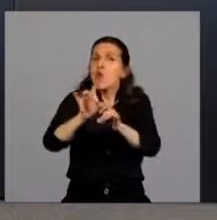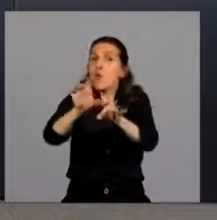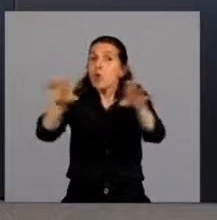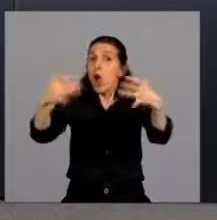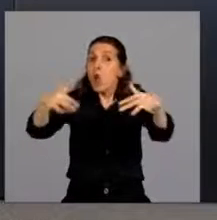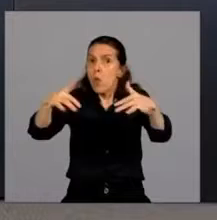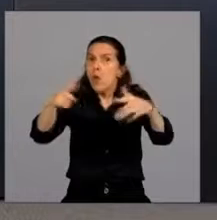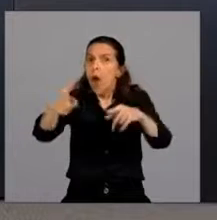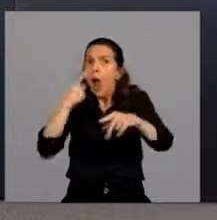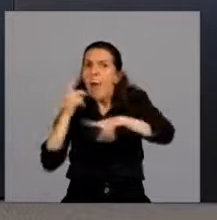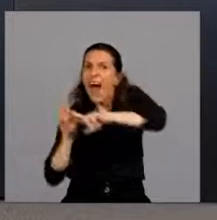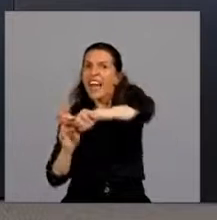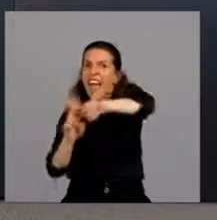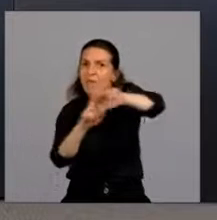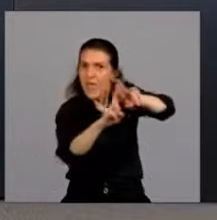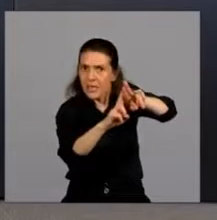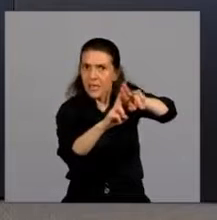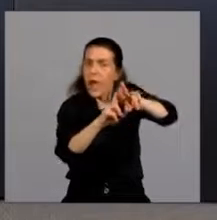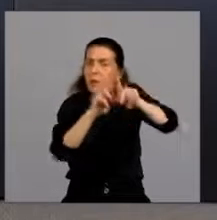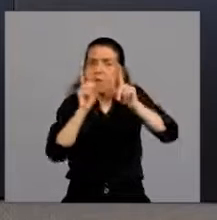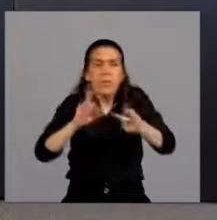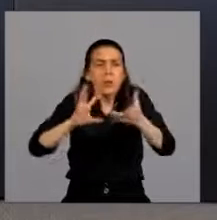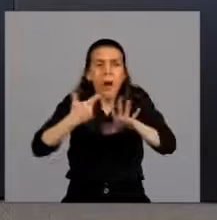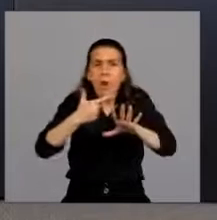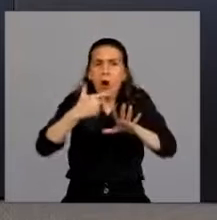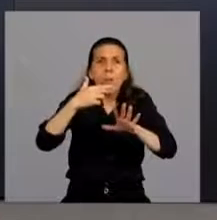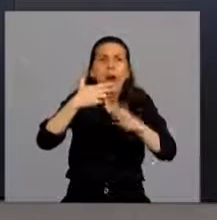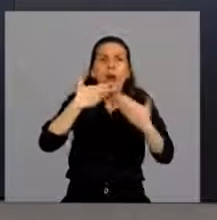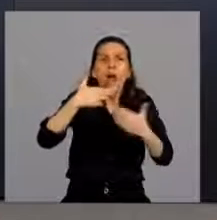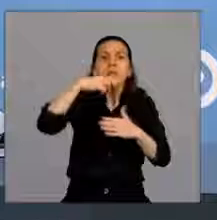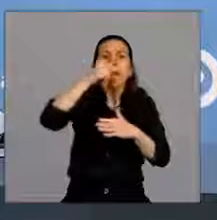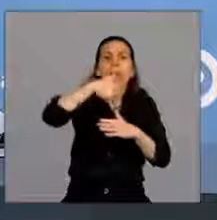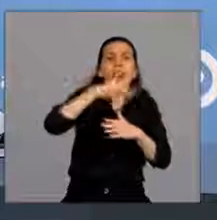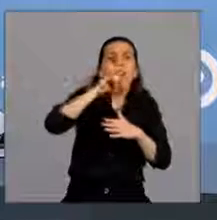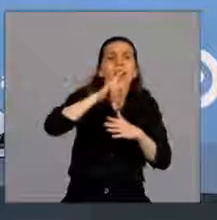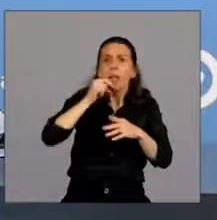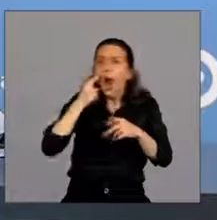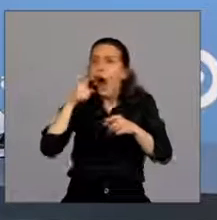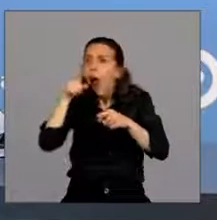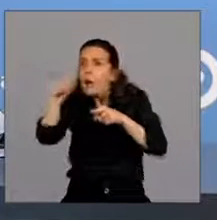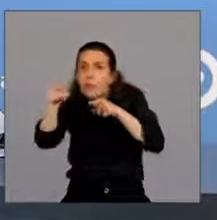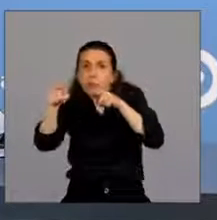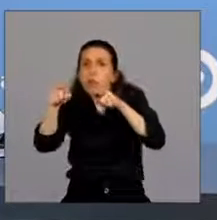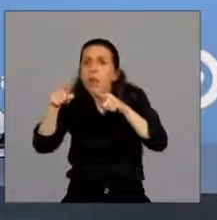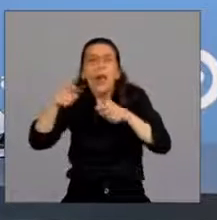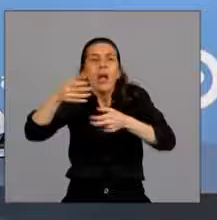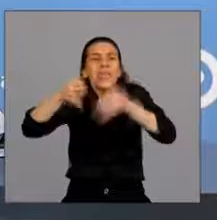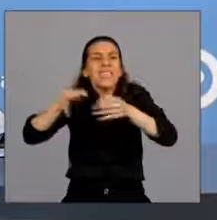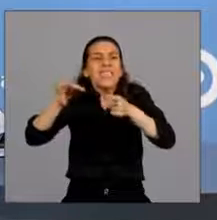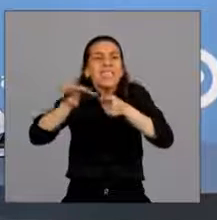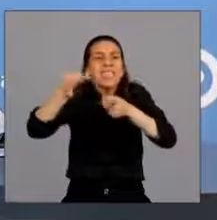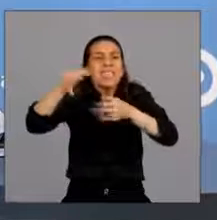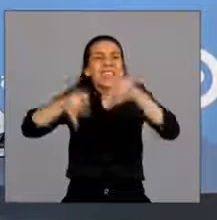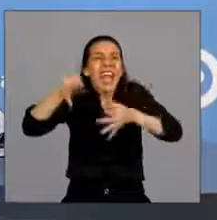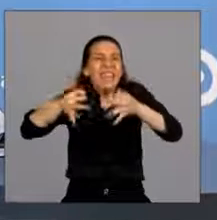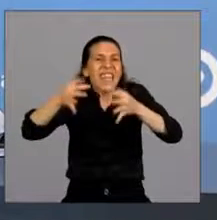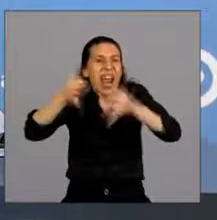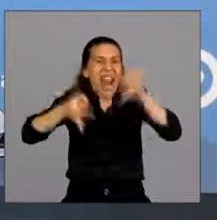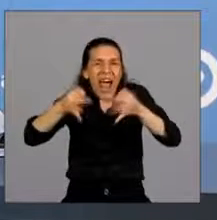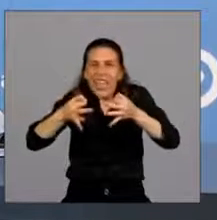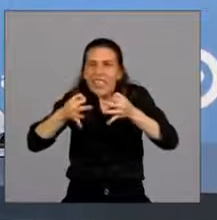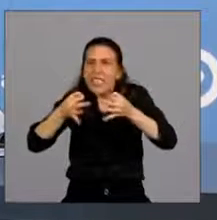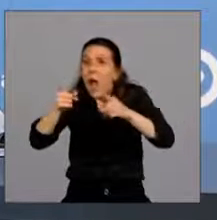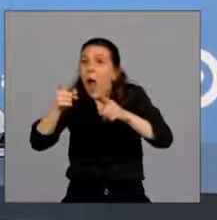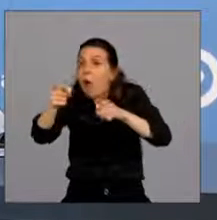contagio. Con el mismo criterio. Se detectan, se le hace el testeo a todos los